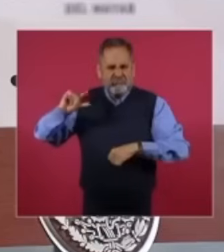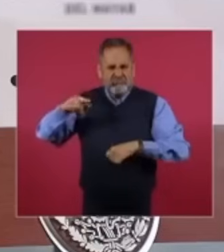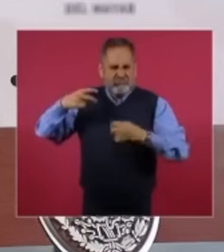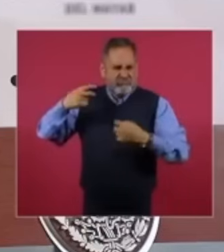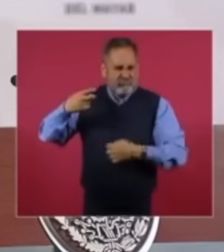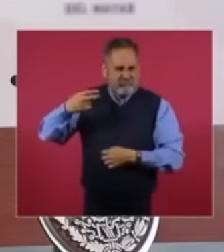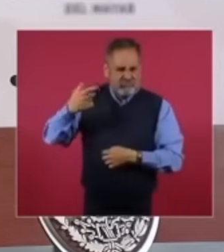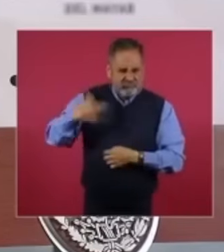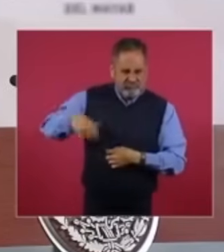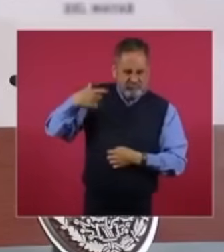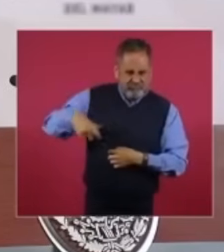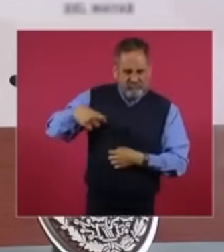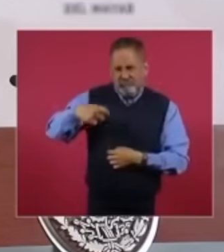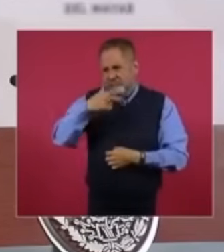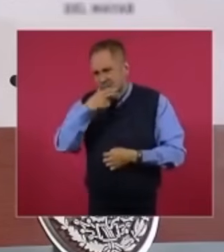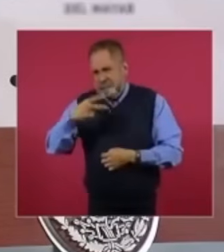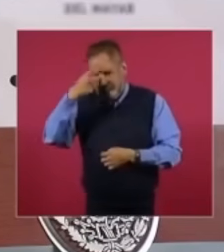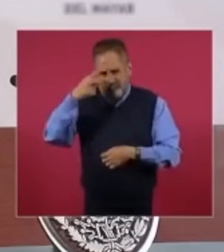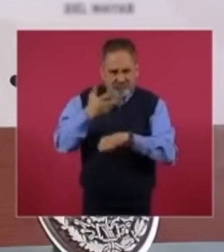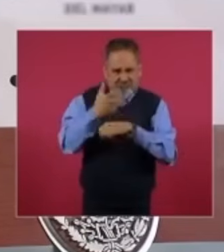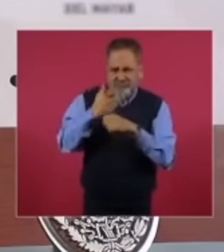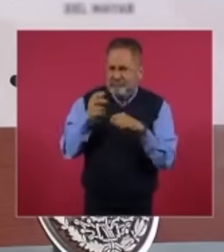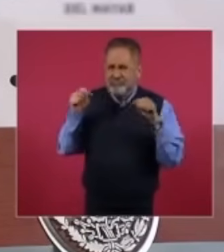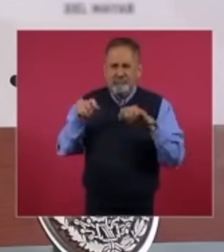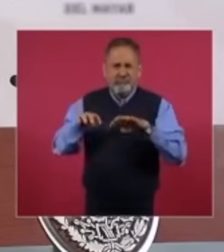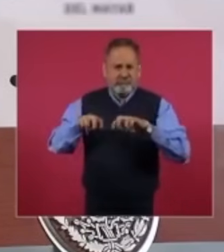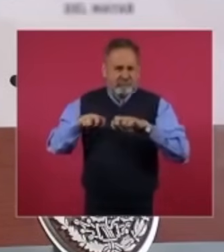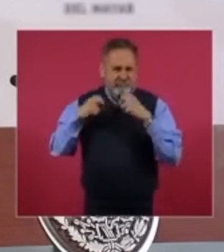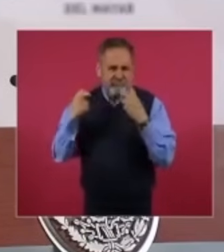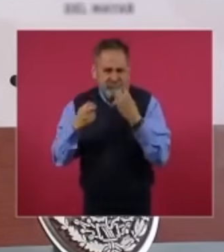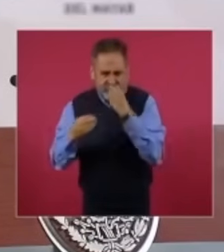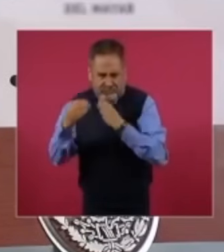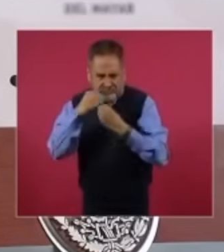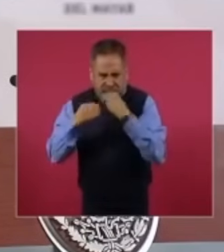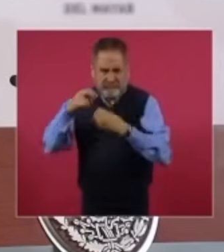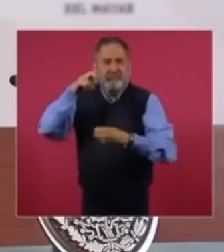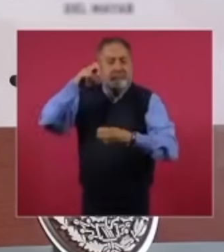mexicanos y estadounidenses ahí en la Casa Blanca.